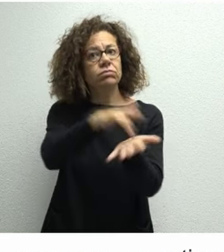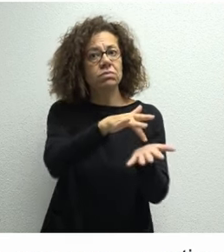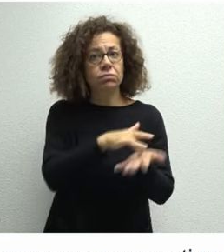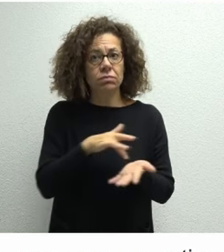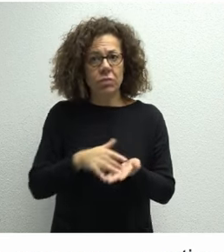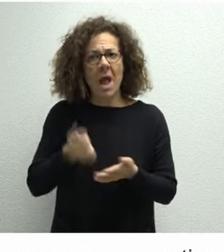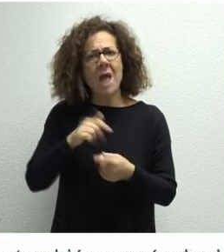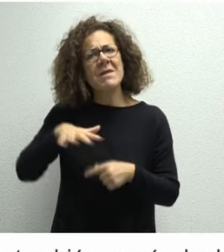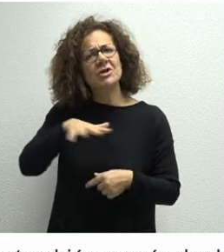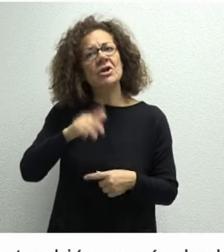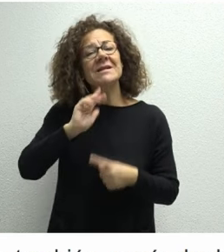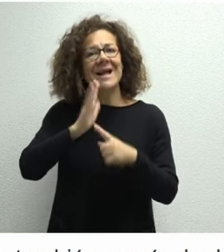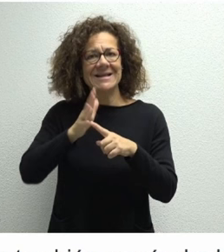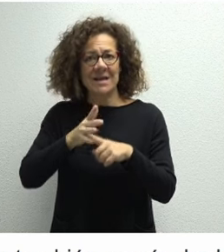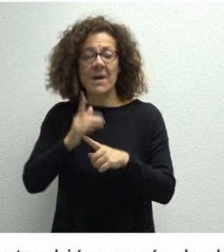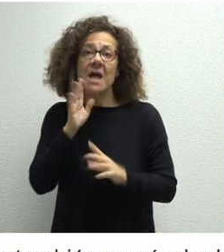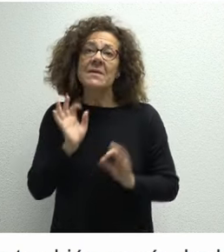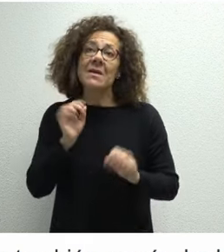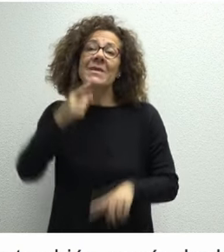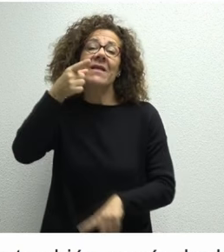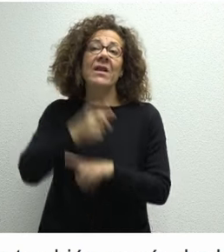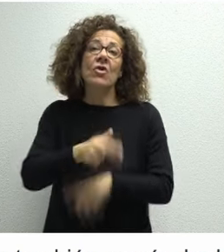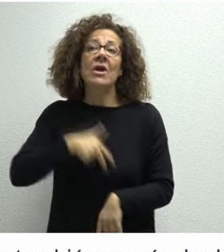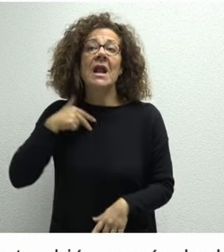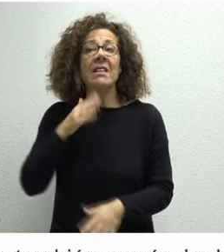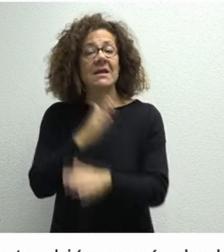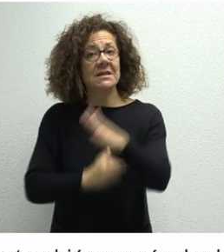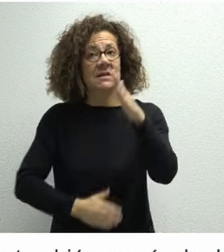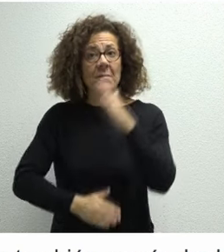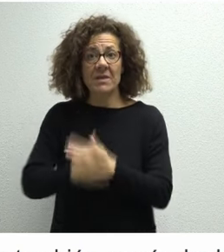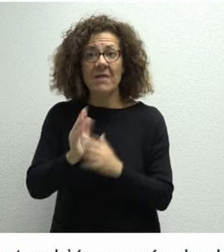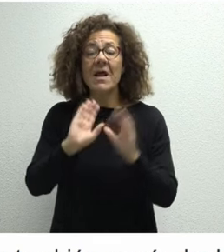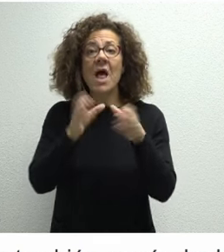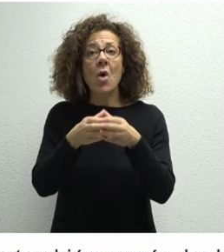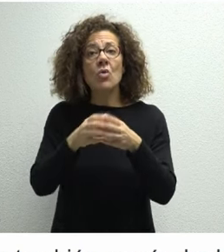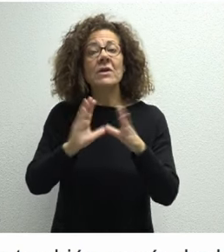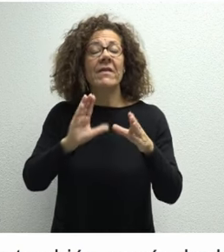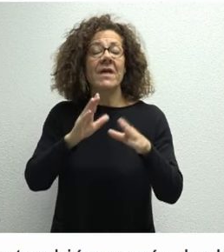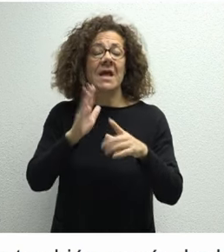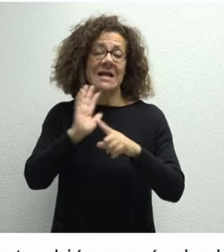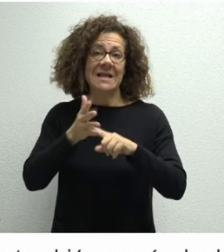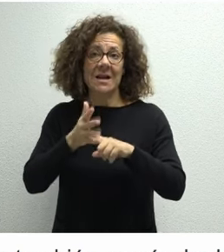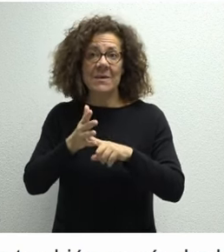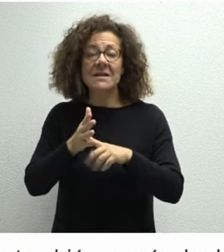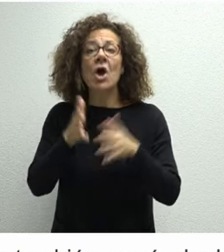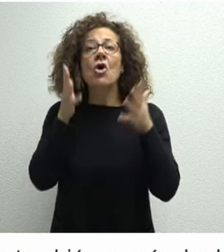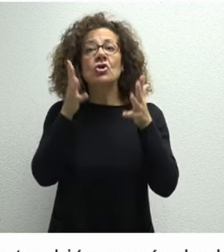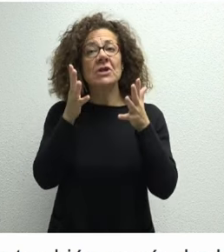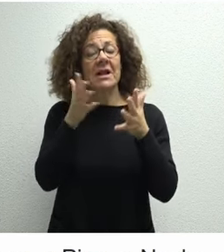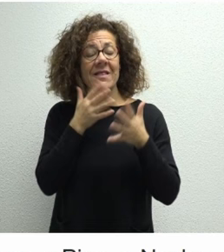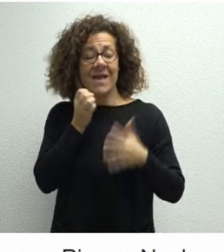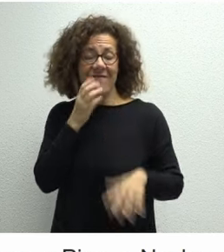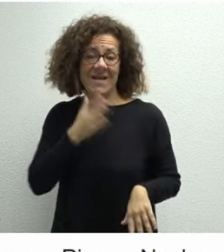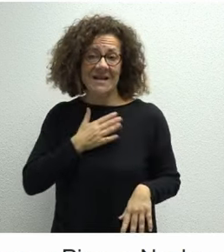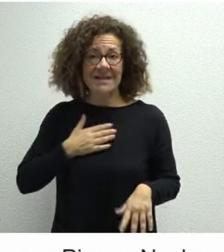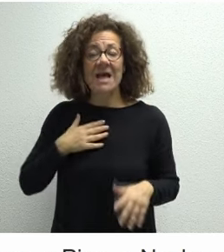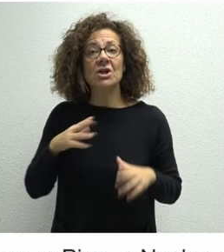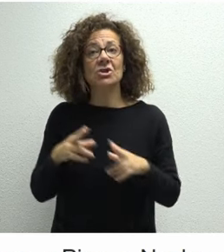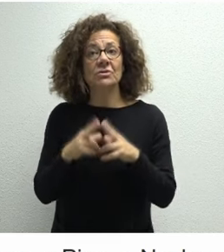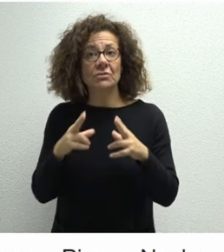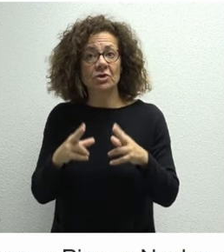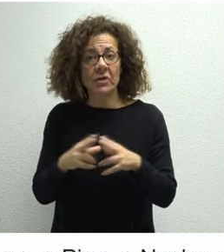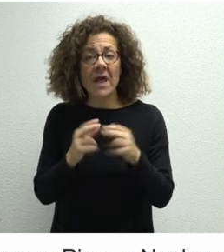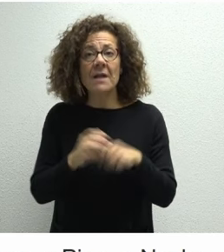Mancha no y por supuesto también a la a la dirección general de discapacidad de la junta de comunidades de Castilla la mancha consejería de bienestar social con Esmeralda